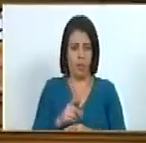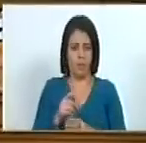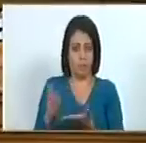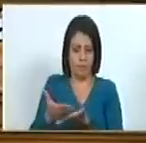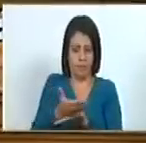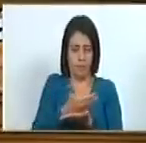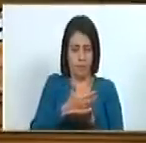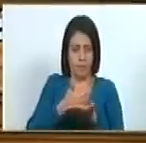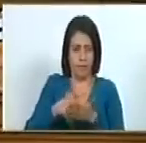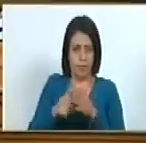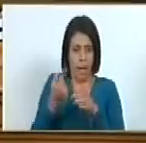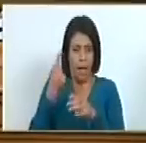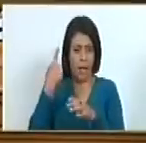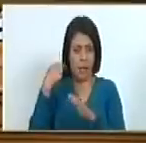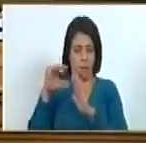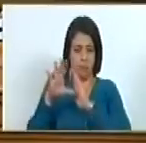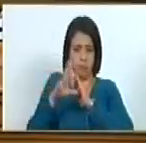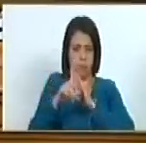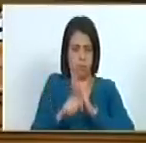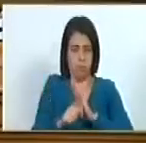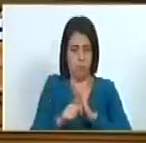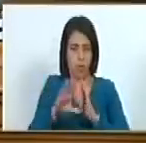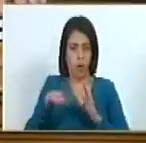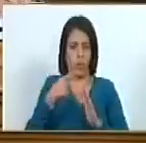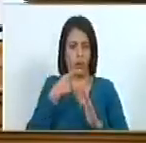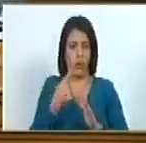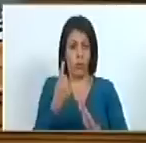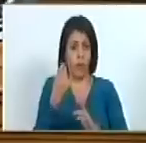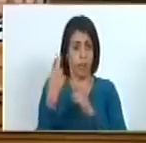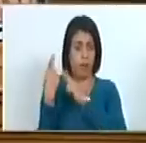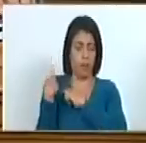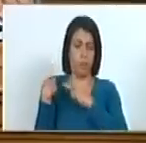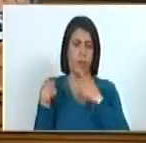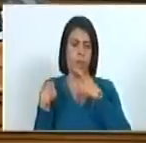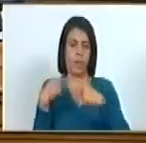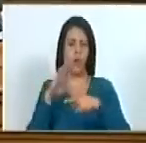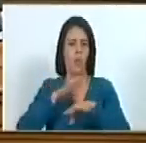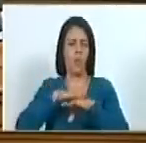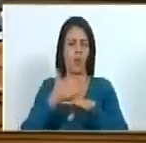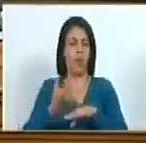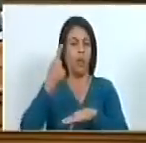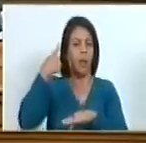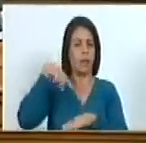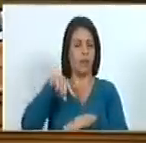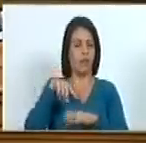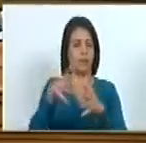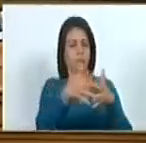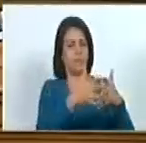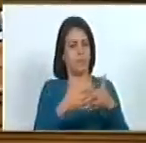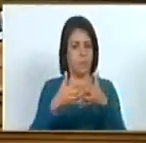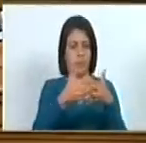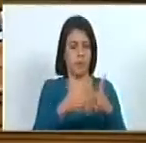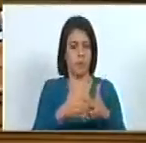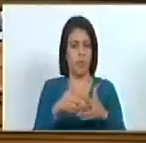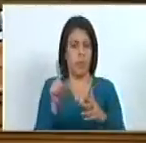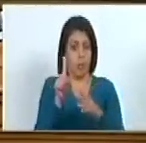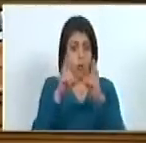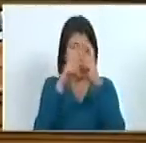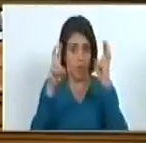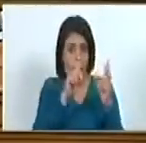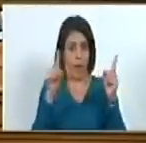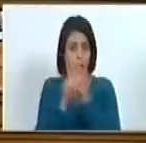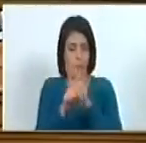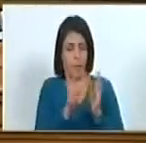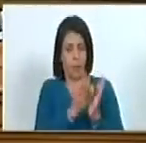mano el día de ayer. Y cuando yo digo irresponsabilidad, digo porque el día de ayer el imperialismo norteamericano, no me estoy saliendo del tema, ya